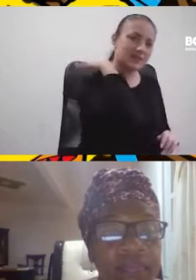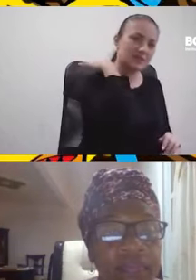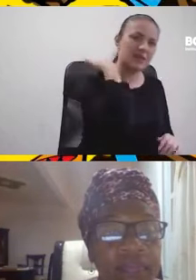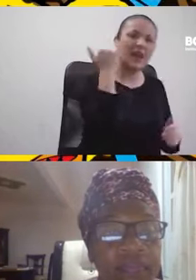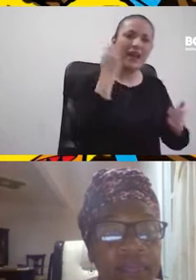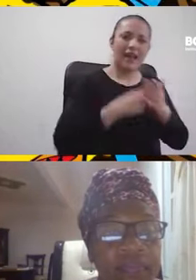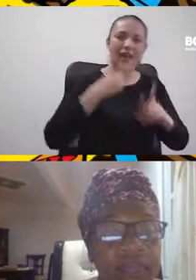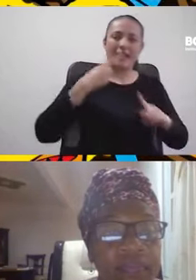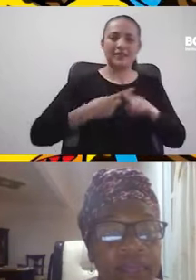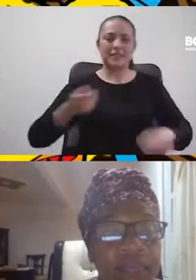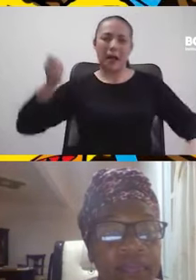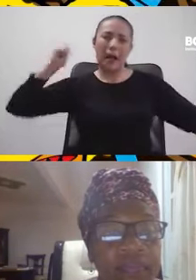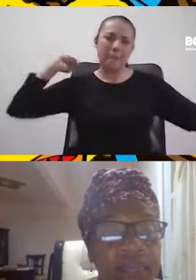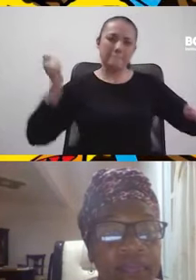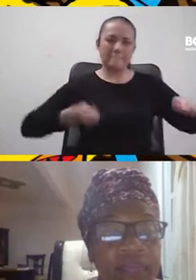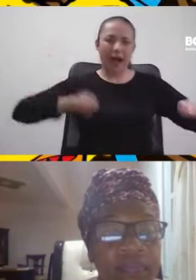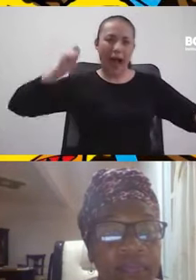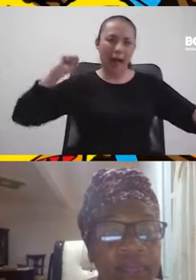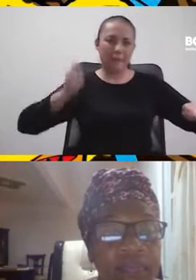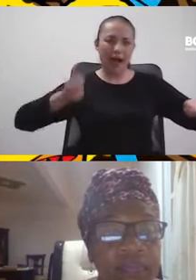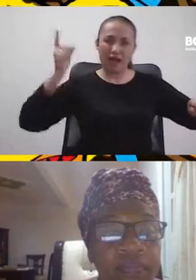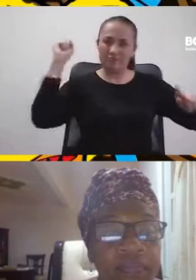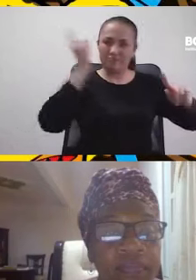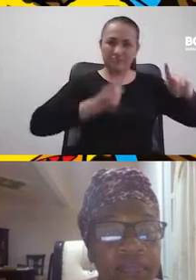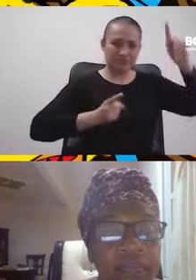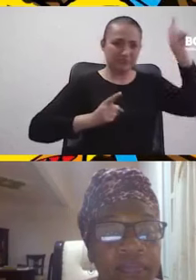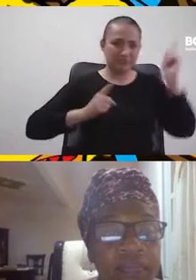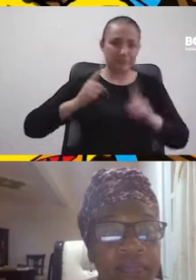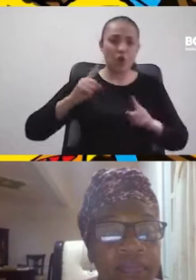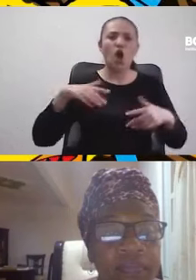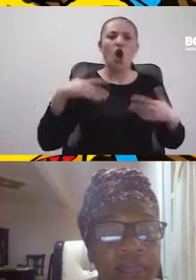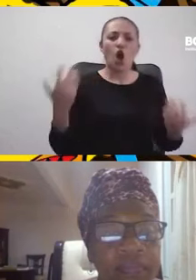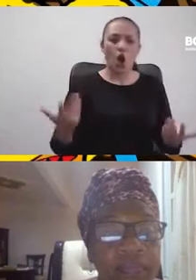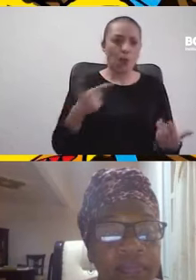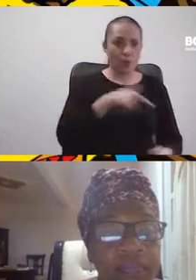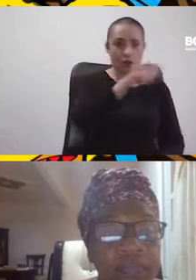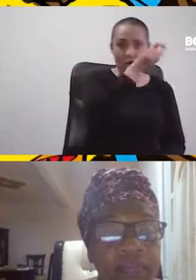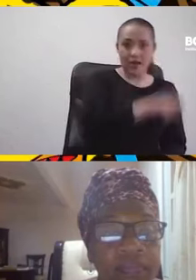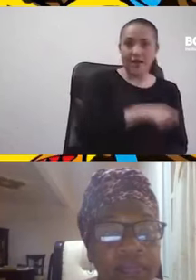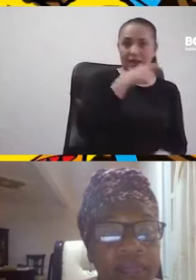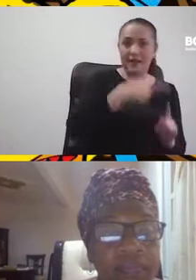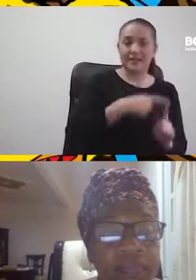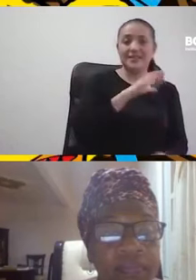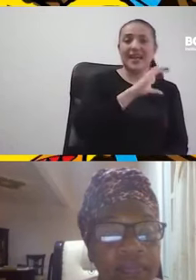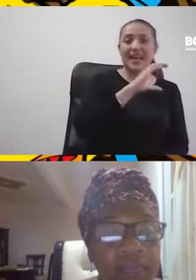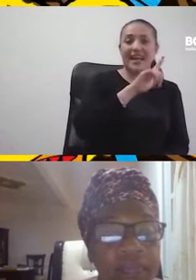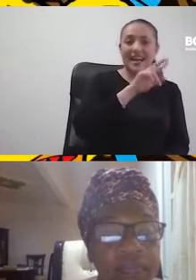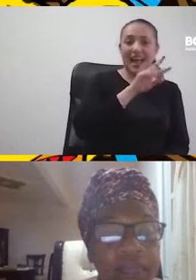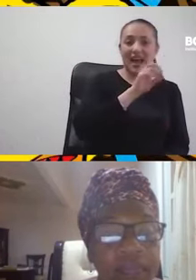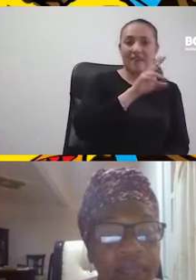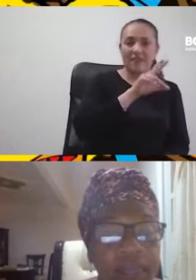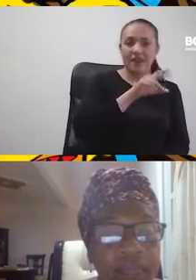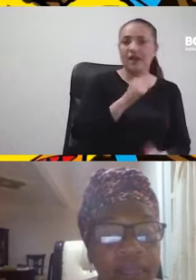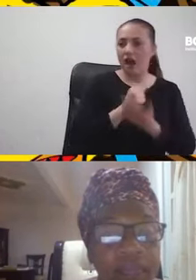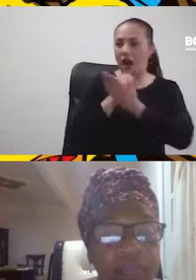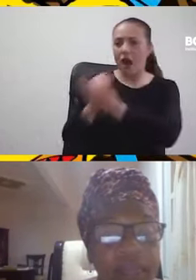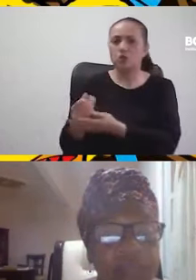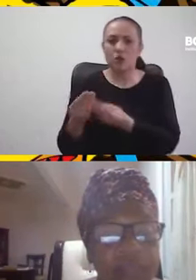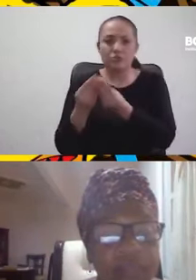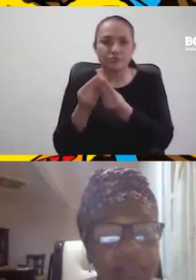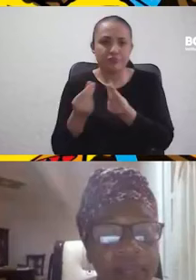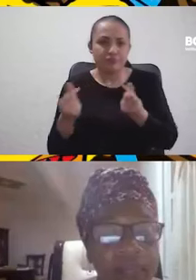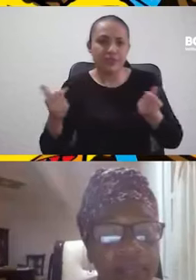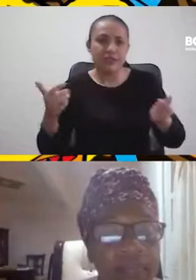recibido y cómo Claver se los curó. Lo que yo creo es que Manuel